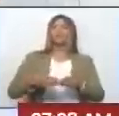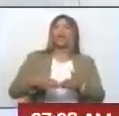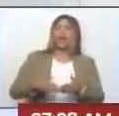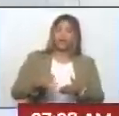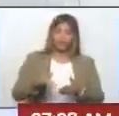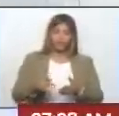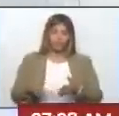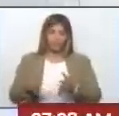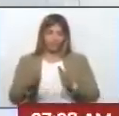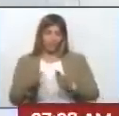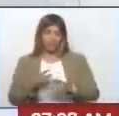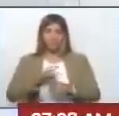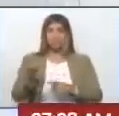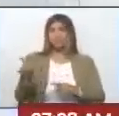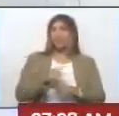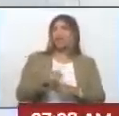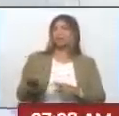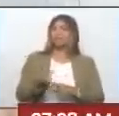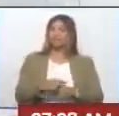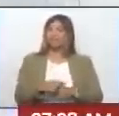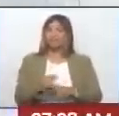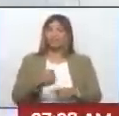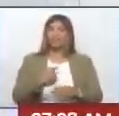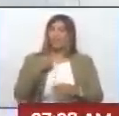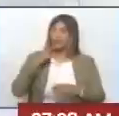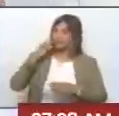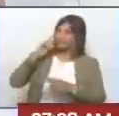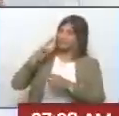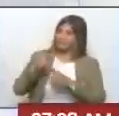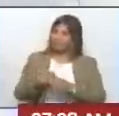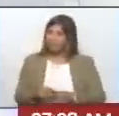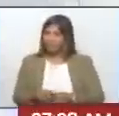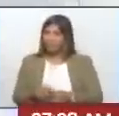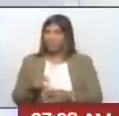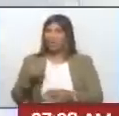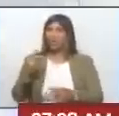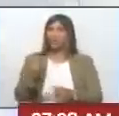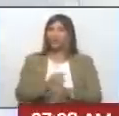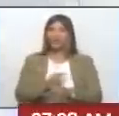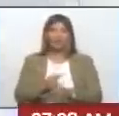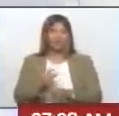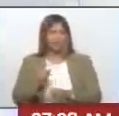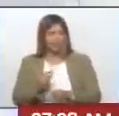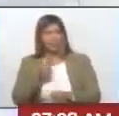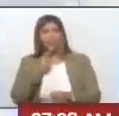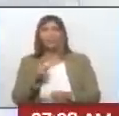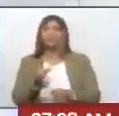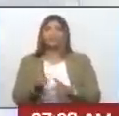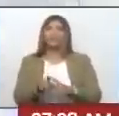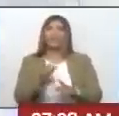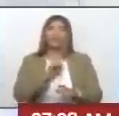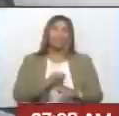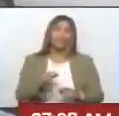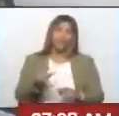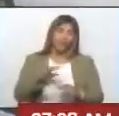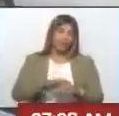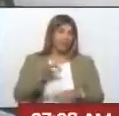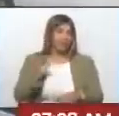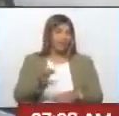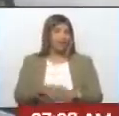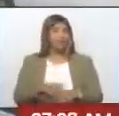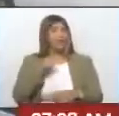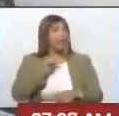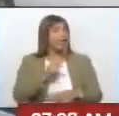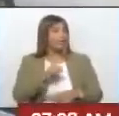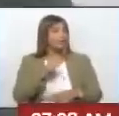edificio, viaja. Entonces, exaltar el no trabajo, sino la vagabundería. Pero eso es algo grave en el Claro, eso se